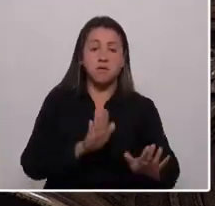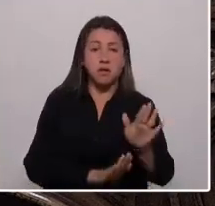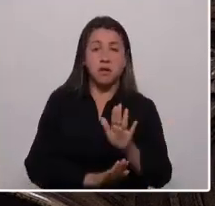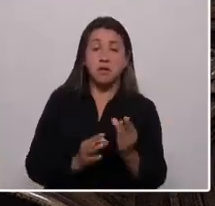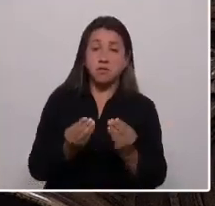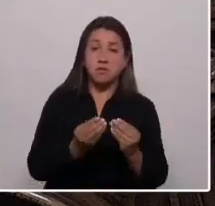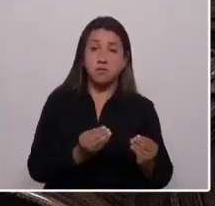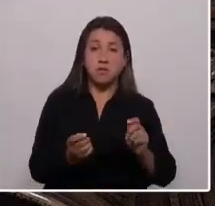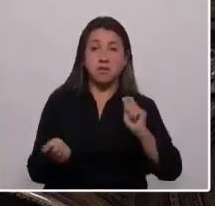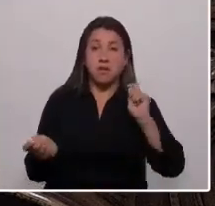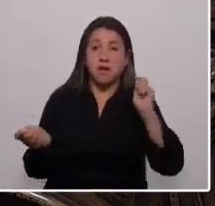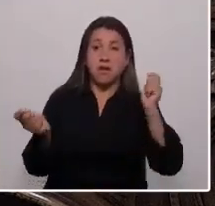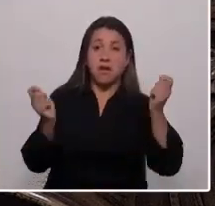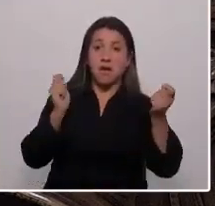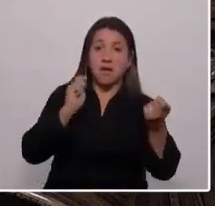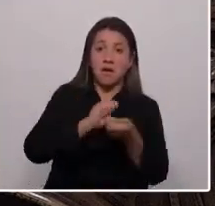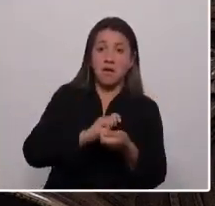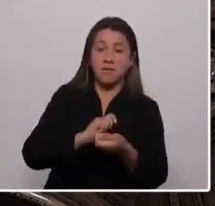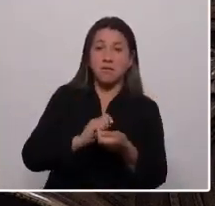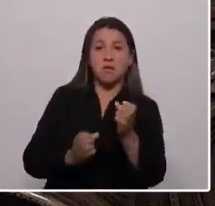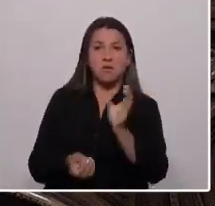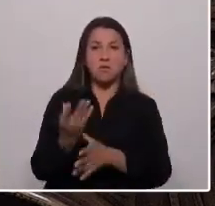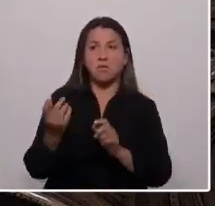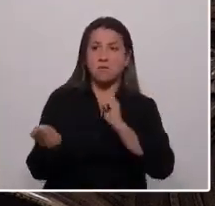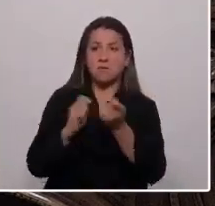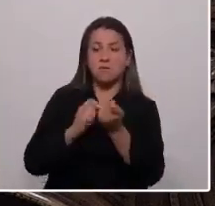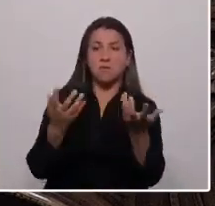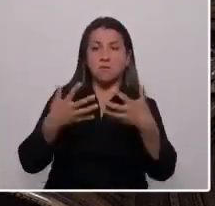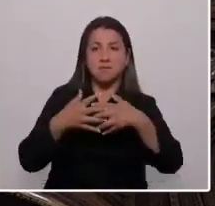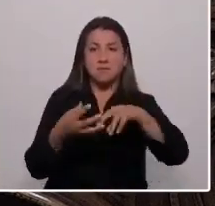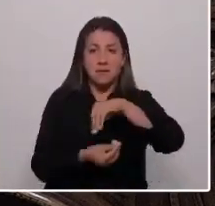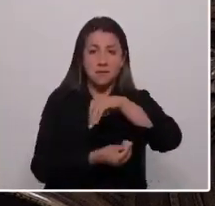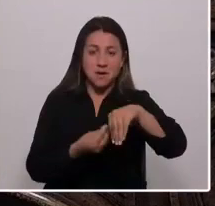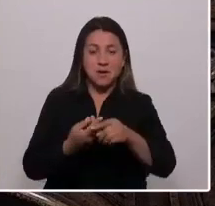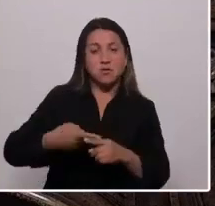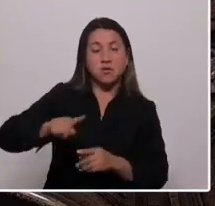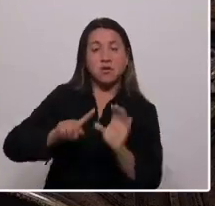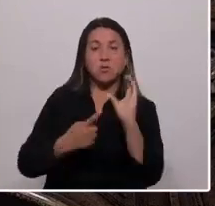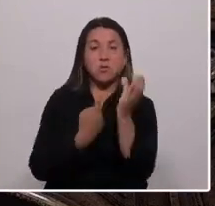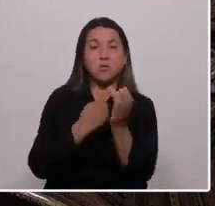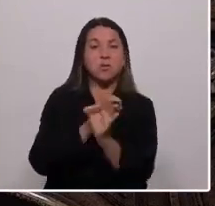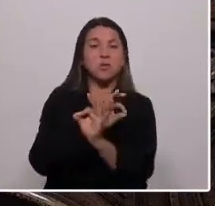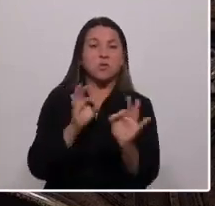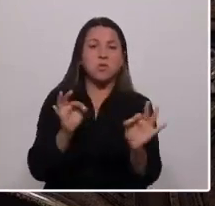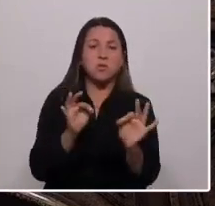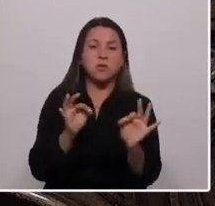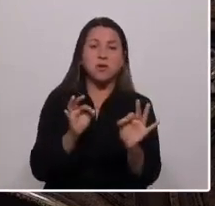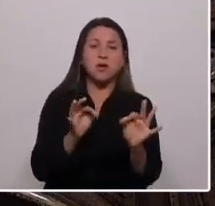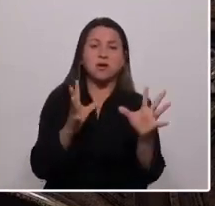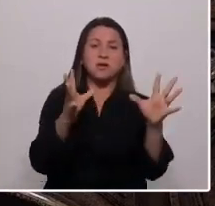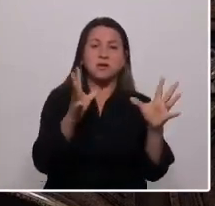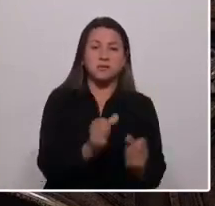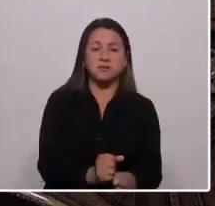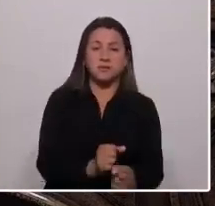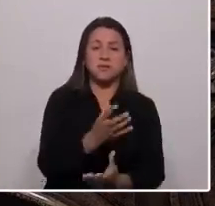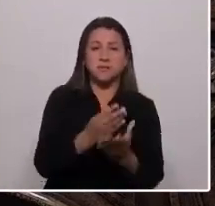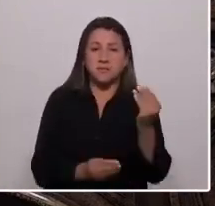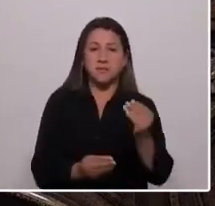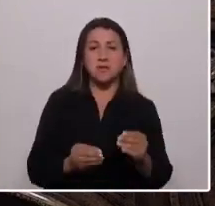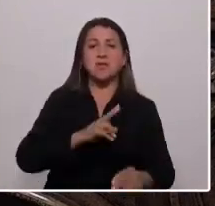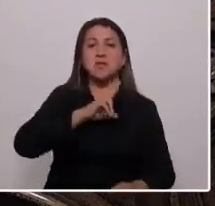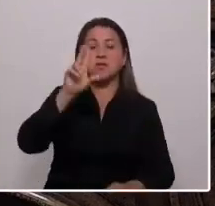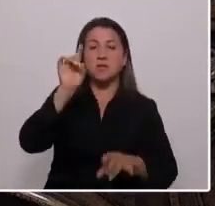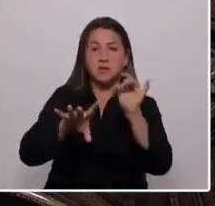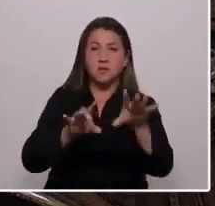evoluciona, muta, se transforma, se mezcla con otras culturas, pero jamás se aniquila ni refunda. Dios bendiga a Chile por